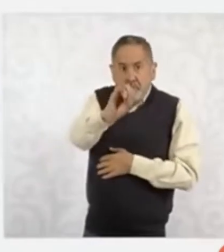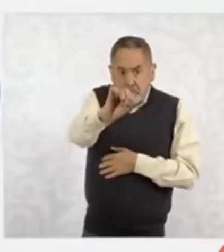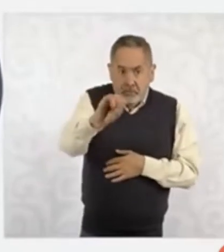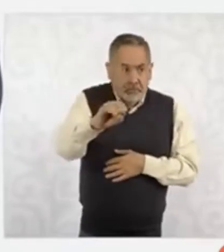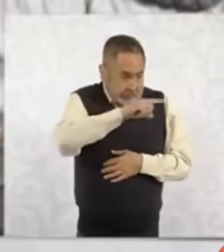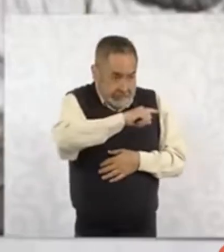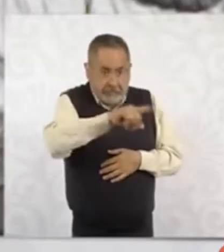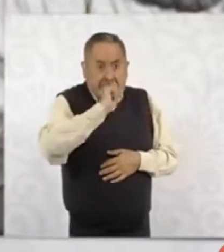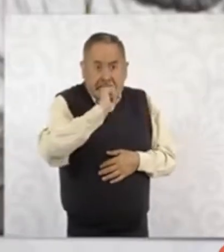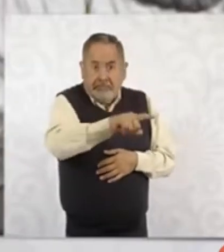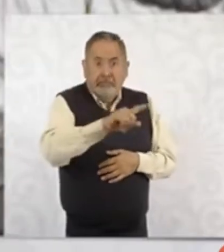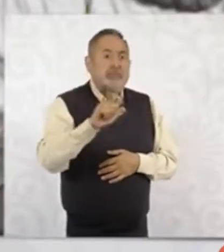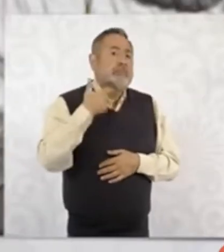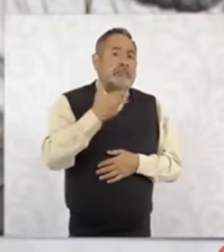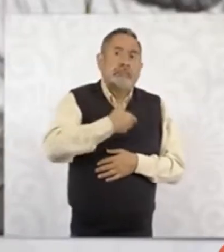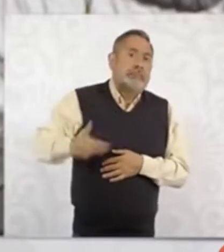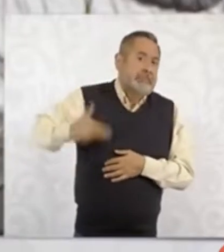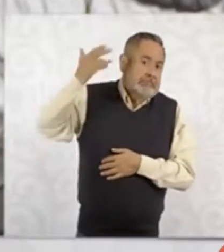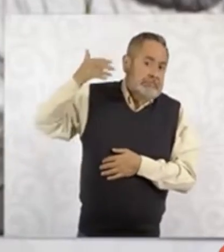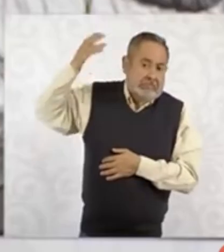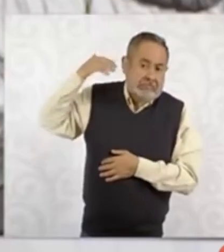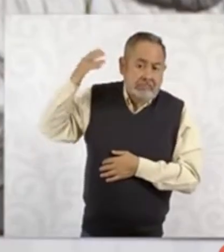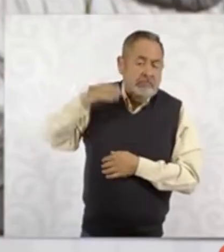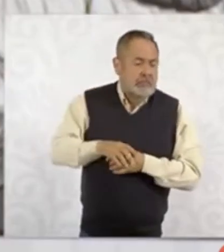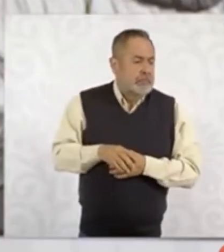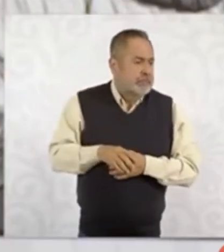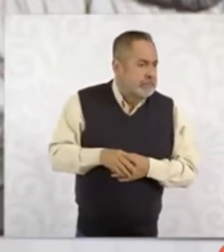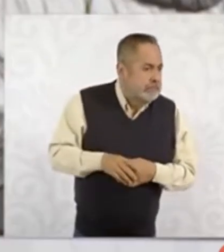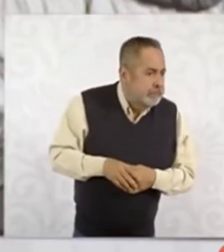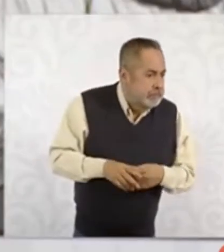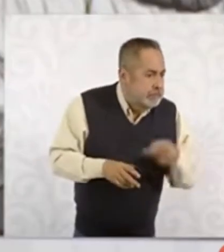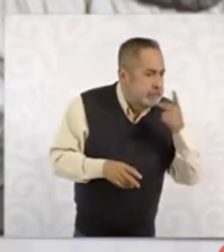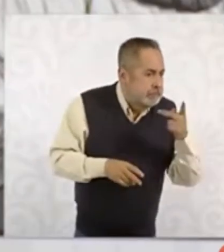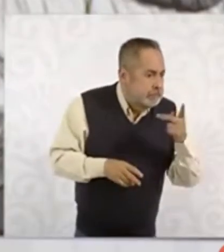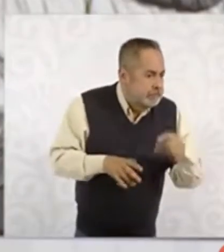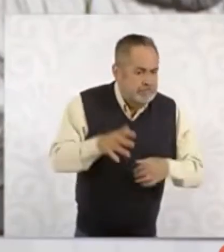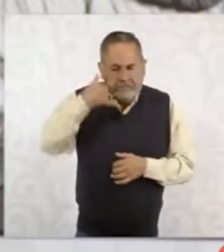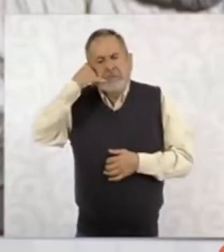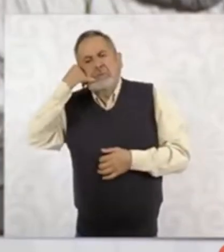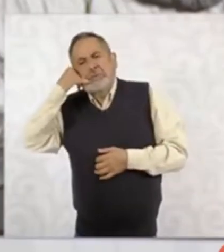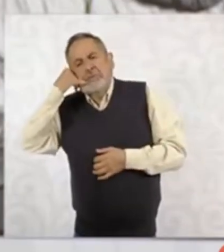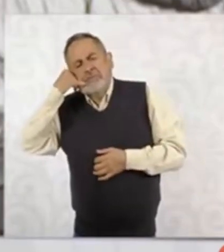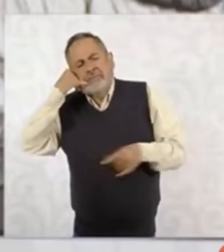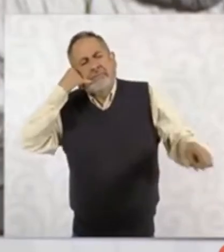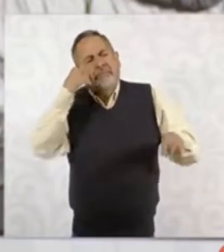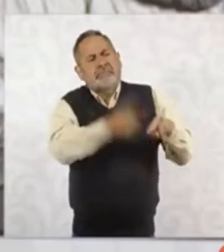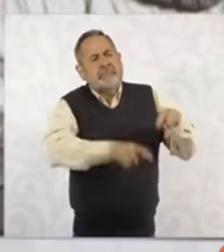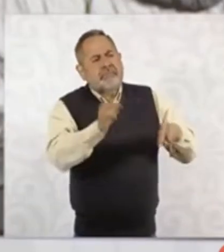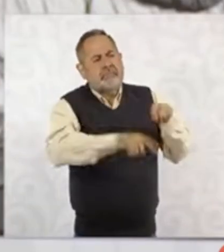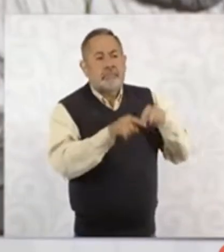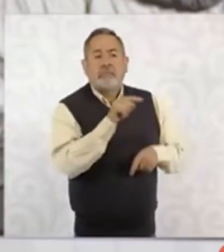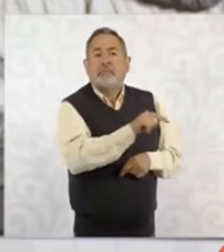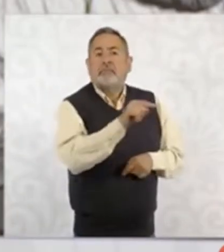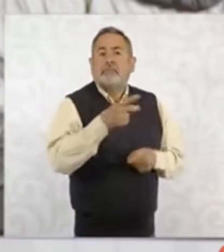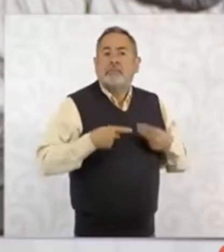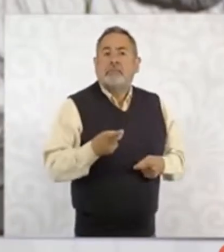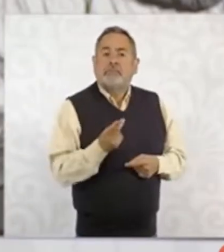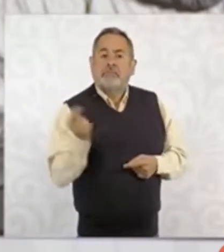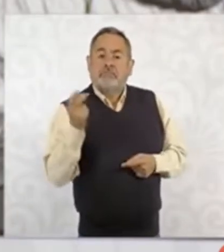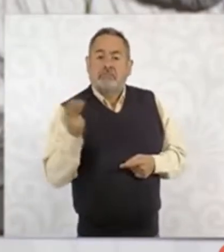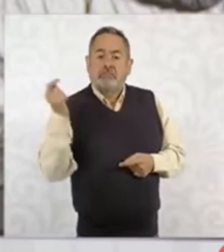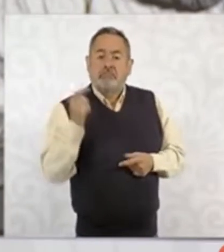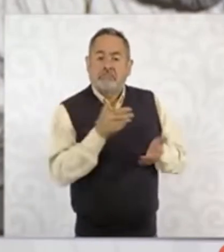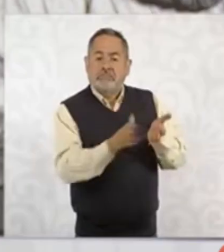lo saben. Ellos saben que los presidentes hablaban por teléfono con las televisoras, con la radio, para